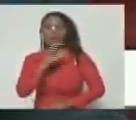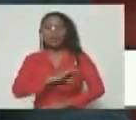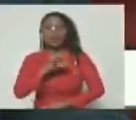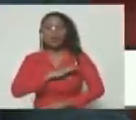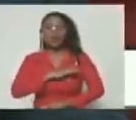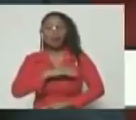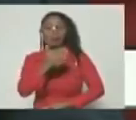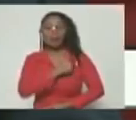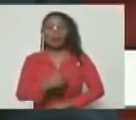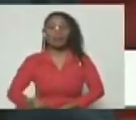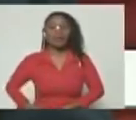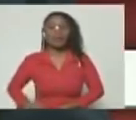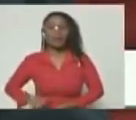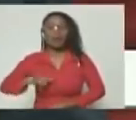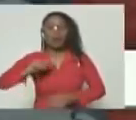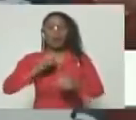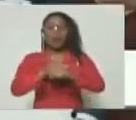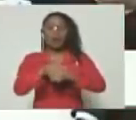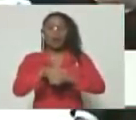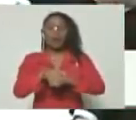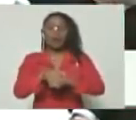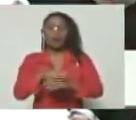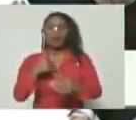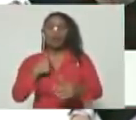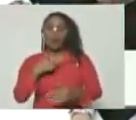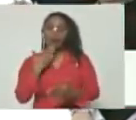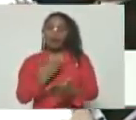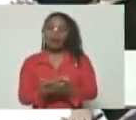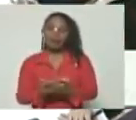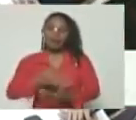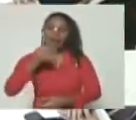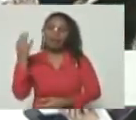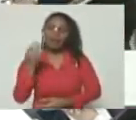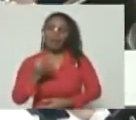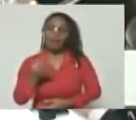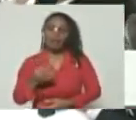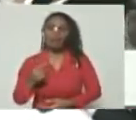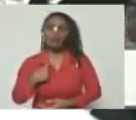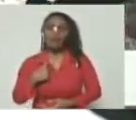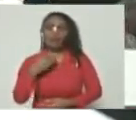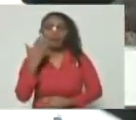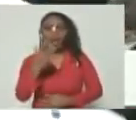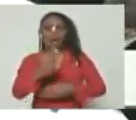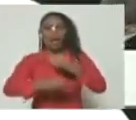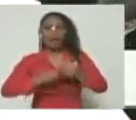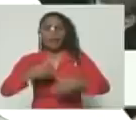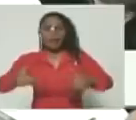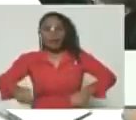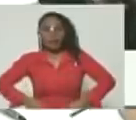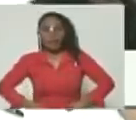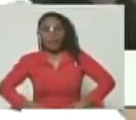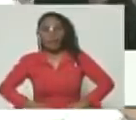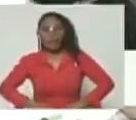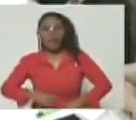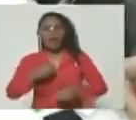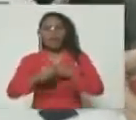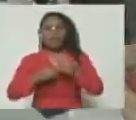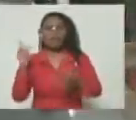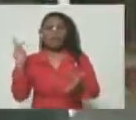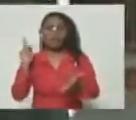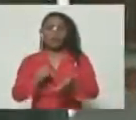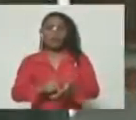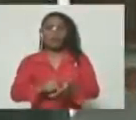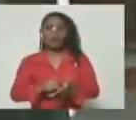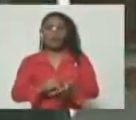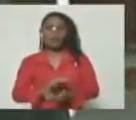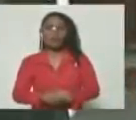presidente Jorge Rodríguez. Y les agradezco, de verdad les agradezco, si ustedes hacen un esfuerzo de hacerme llegar, hacernos